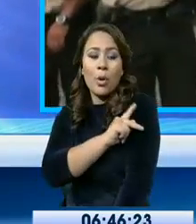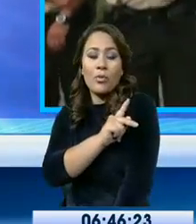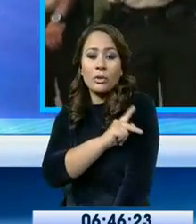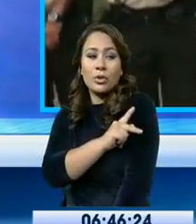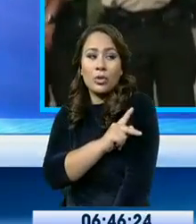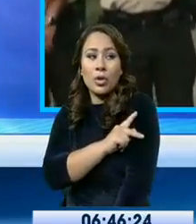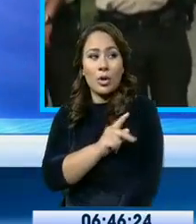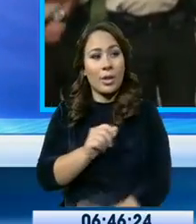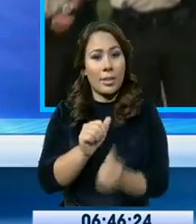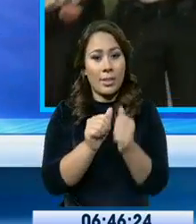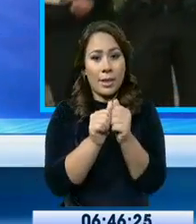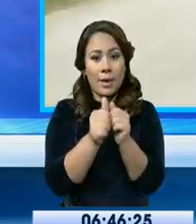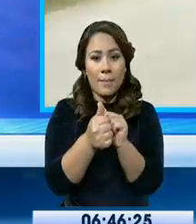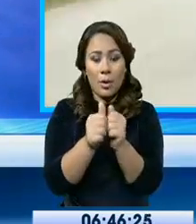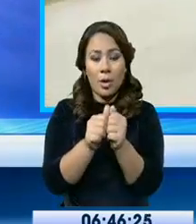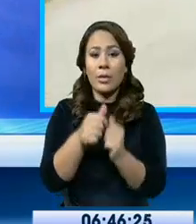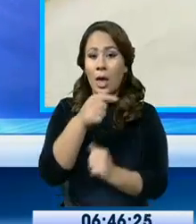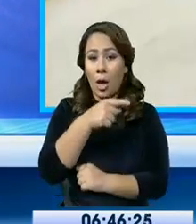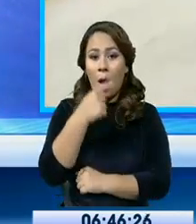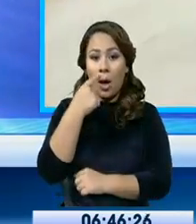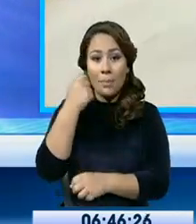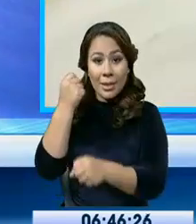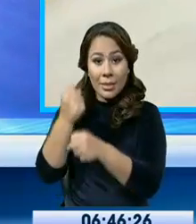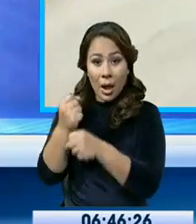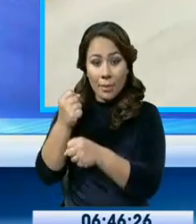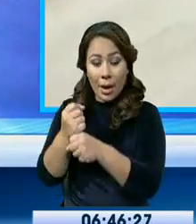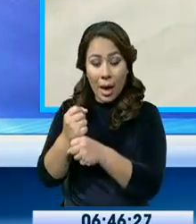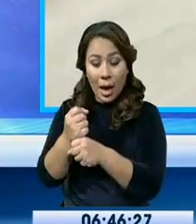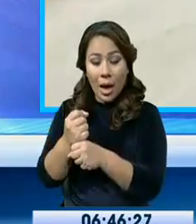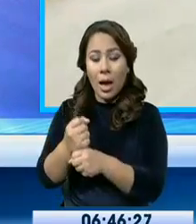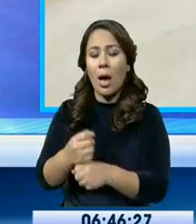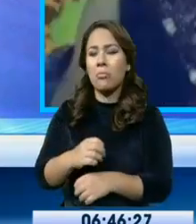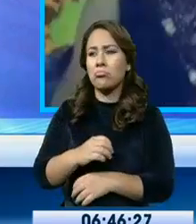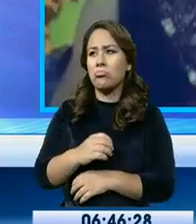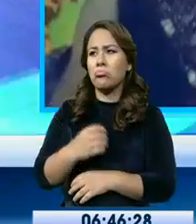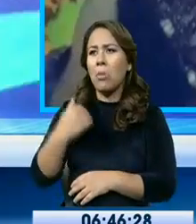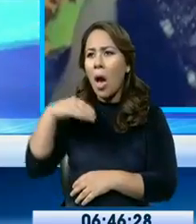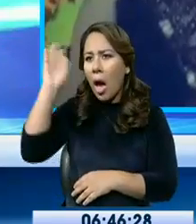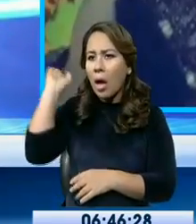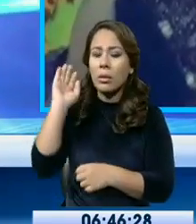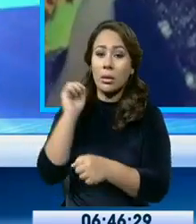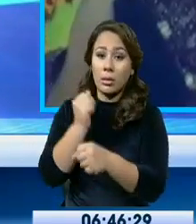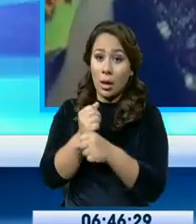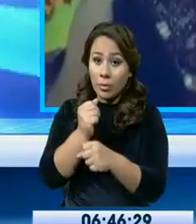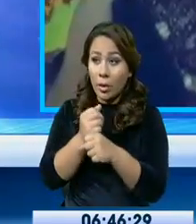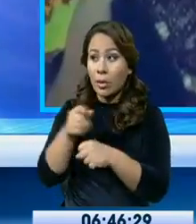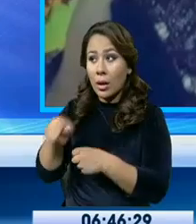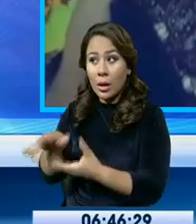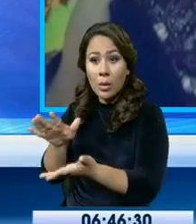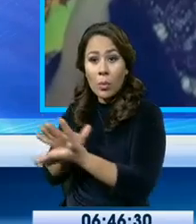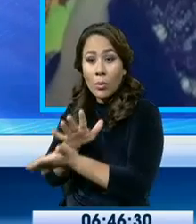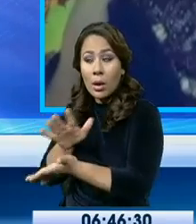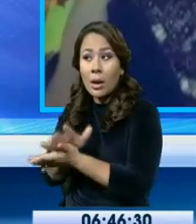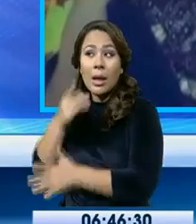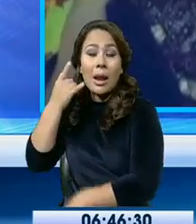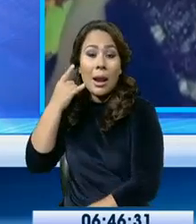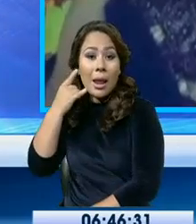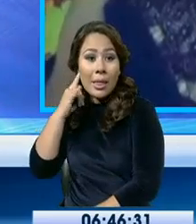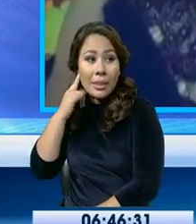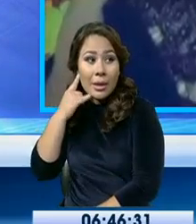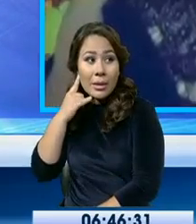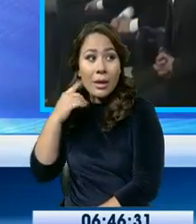física, ¿aún laboraba o trabajaba o trabajó en el establecimiento educativo donde estudiaba la niña y de donde